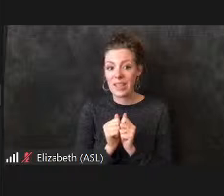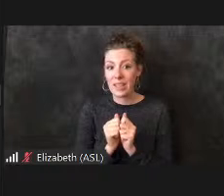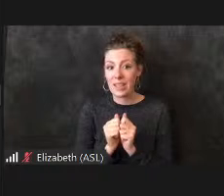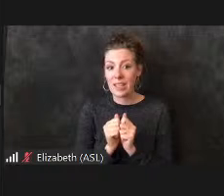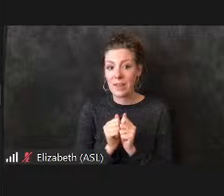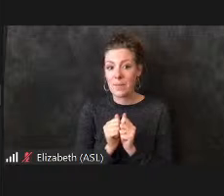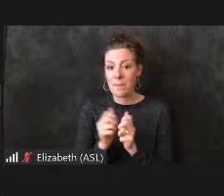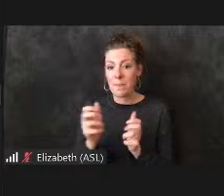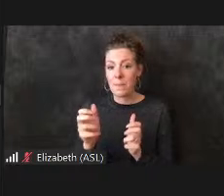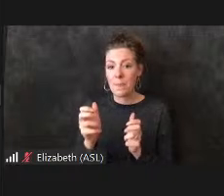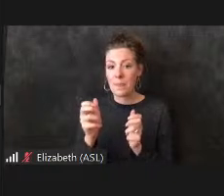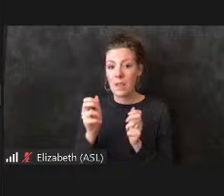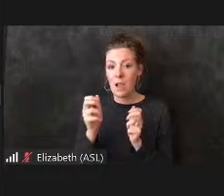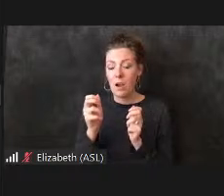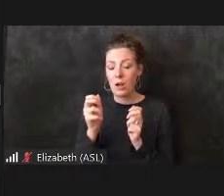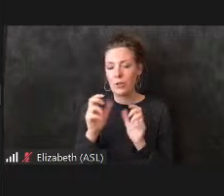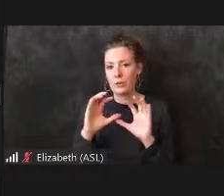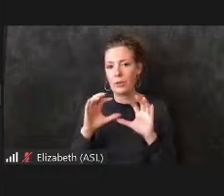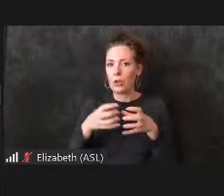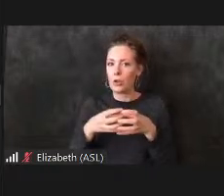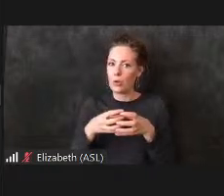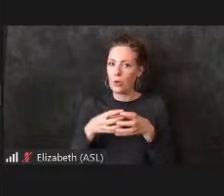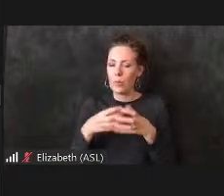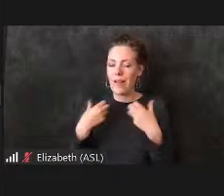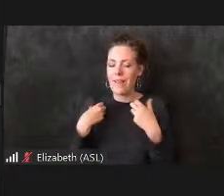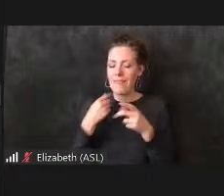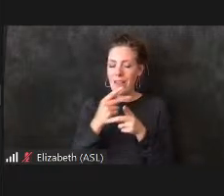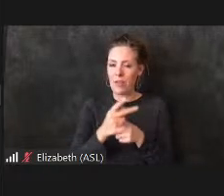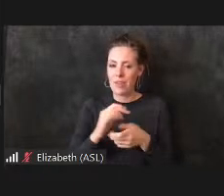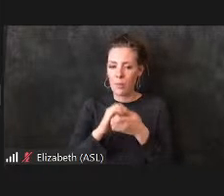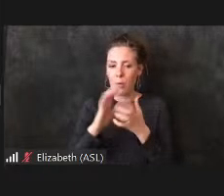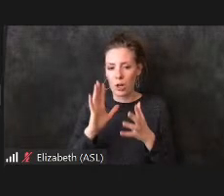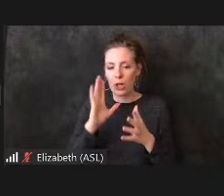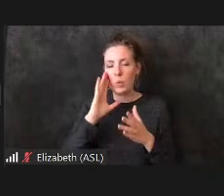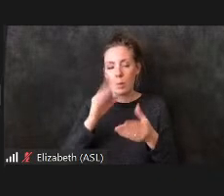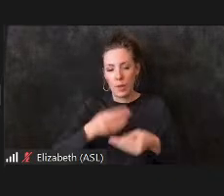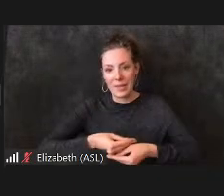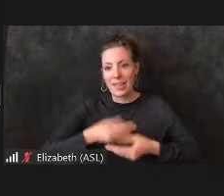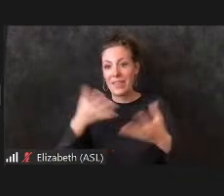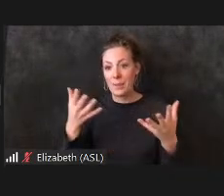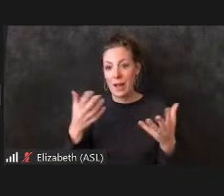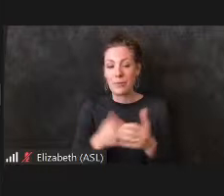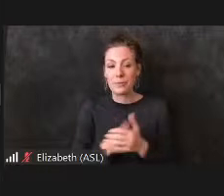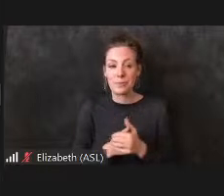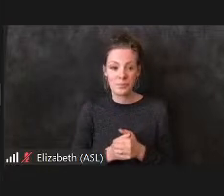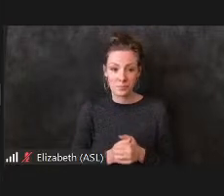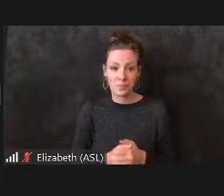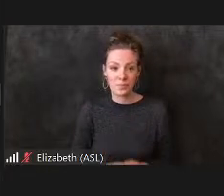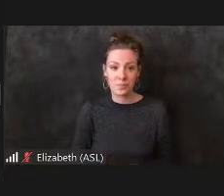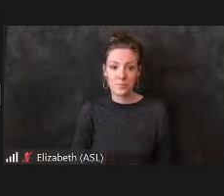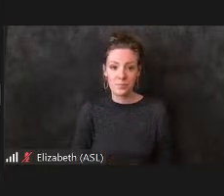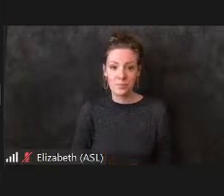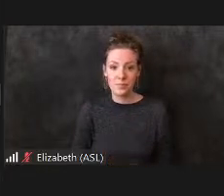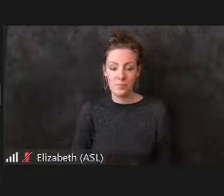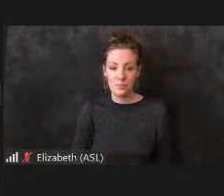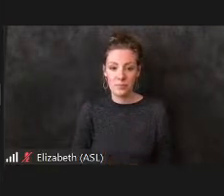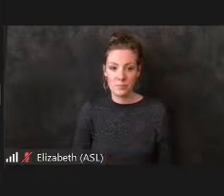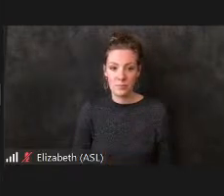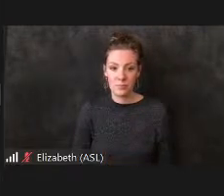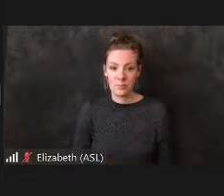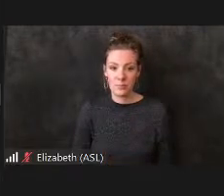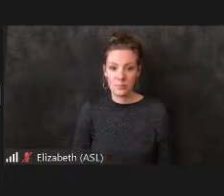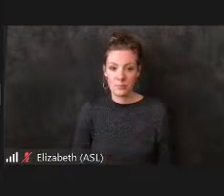Vast group of healthcare partners who are getting the vaccine now. I'm happy to say that. Me da mucho gusto decir de